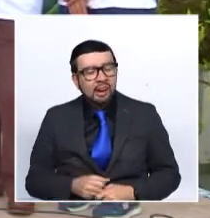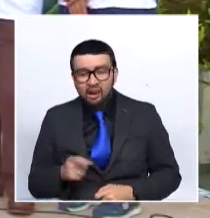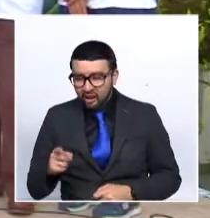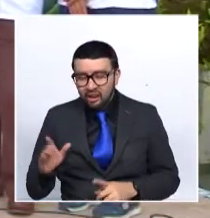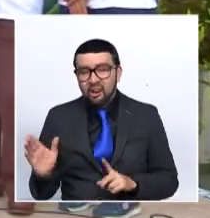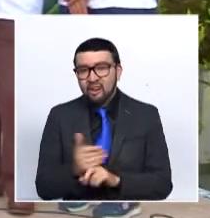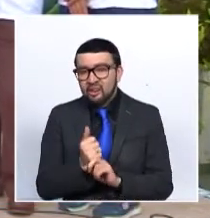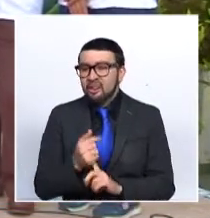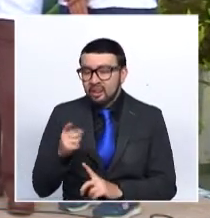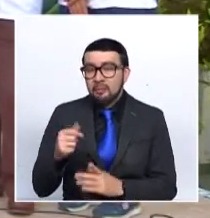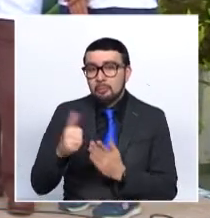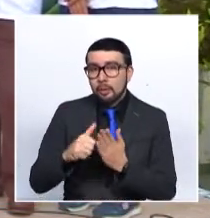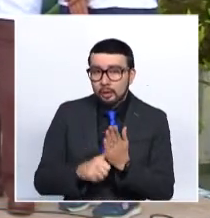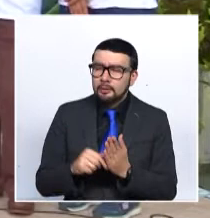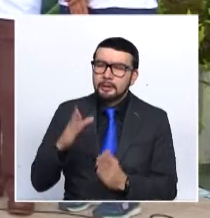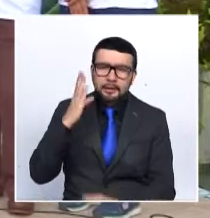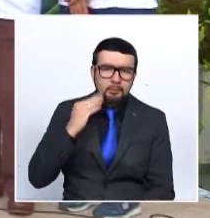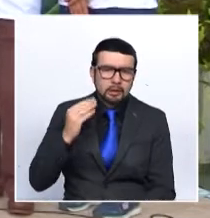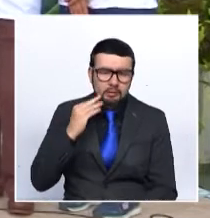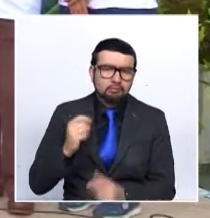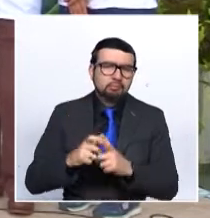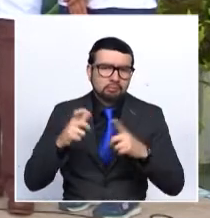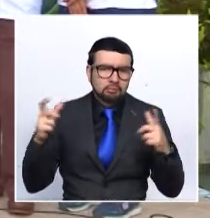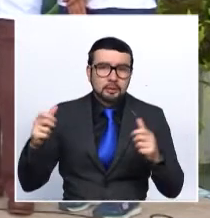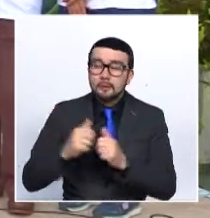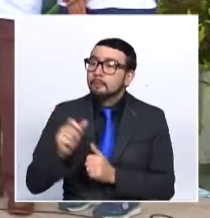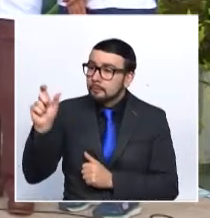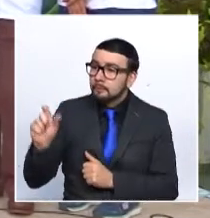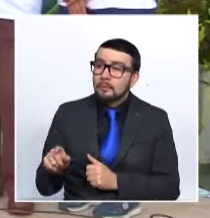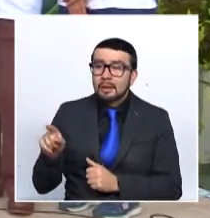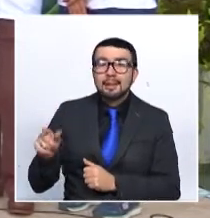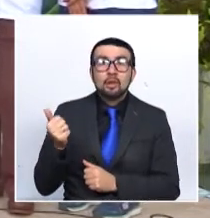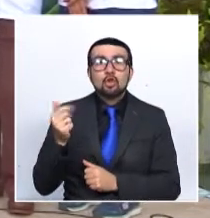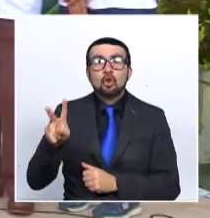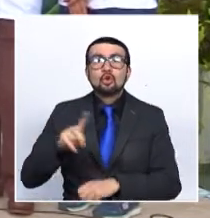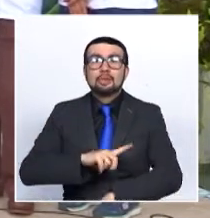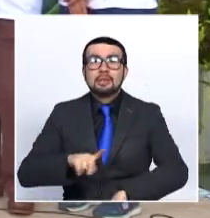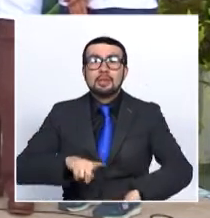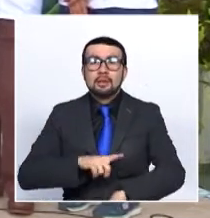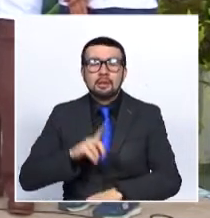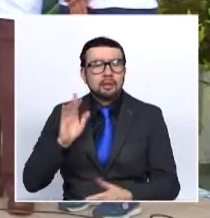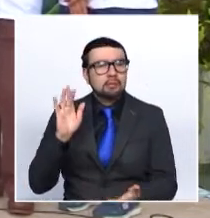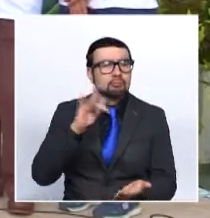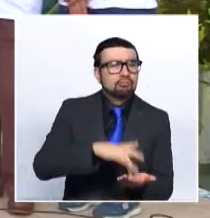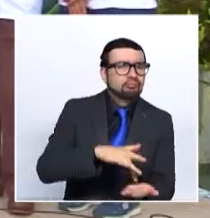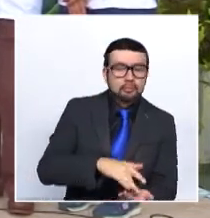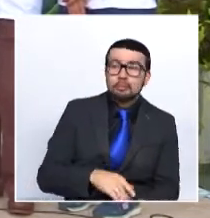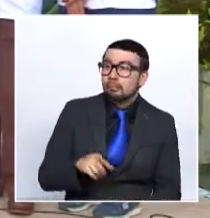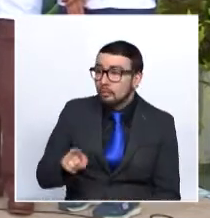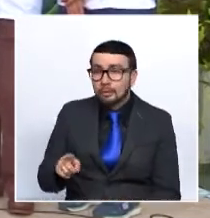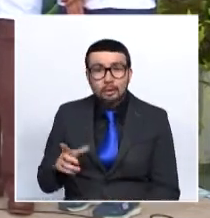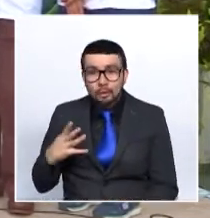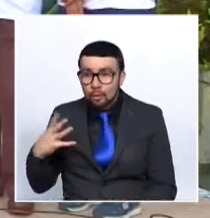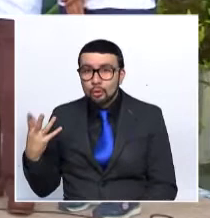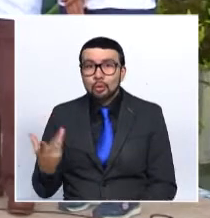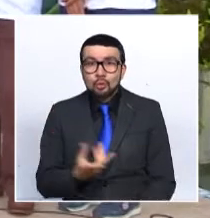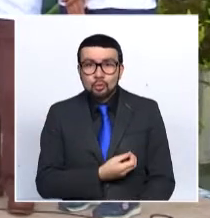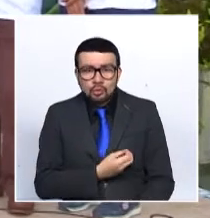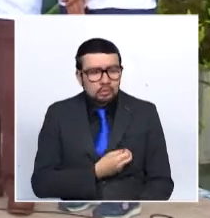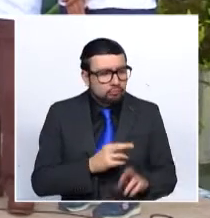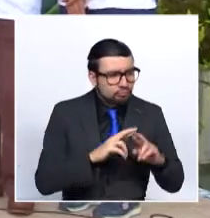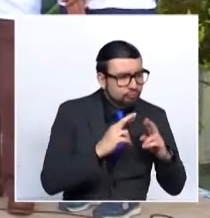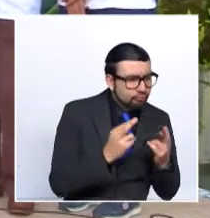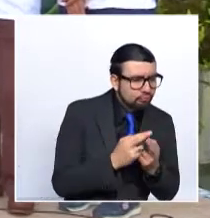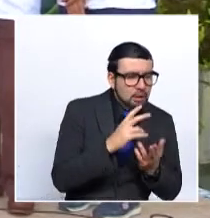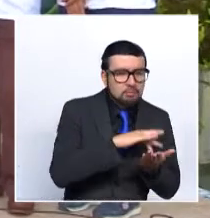un programa con unas experiencias muy grandes, la persona va 12 horas de consulta, nos hemos reunido todos con el equipo de